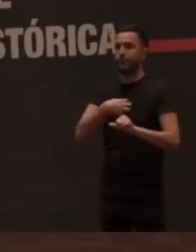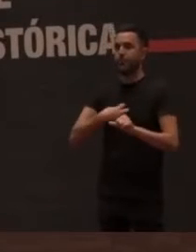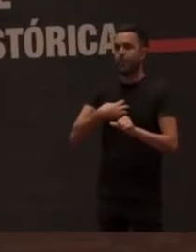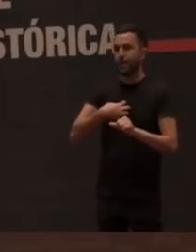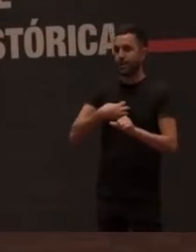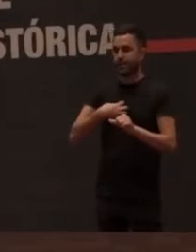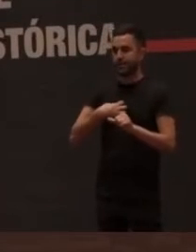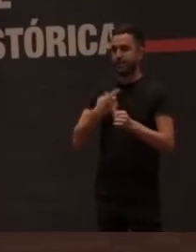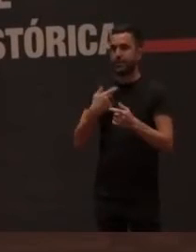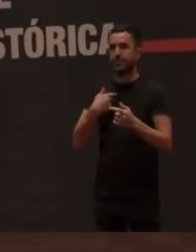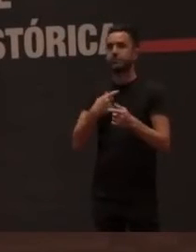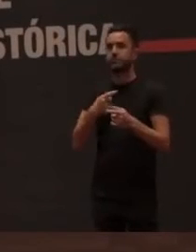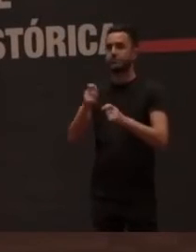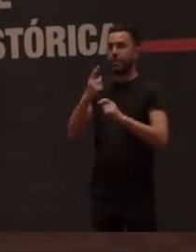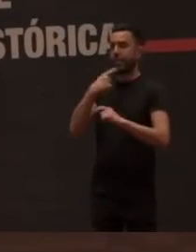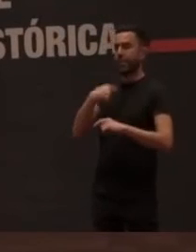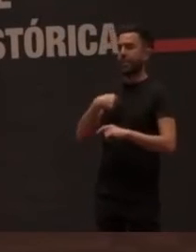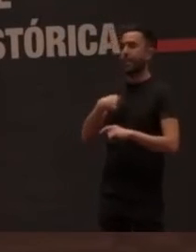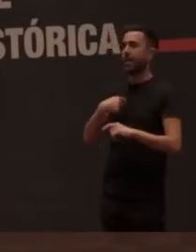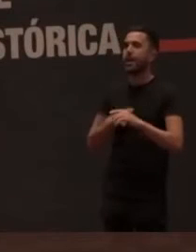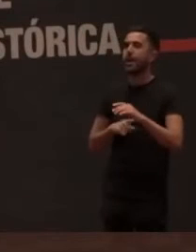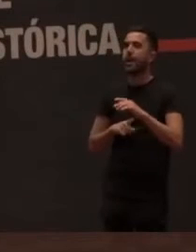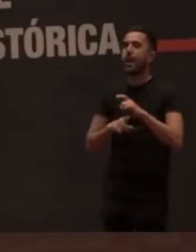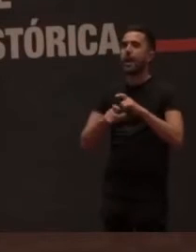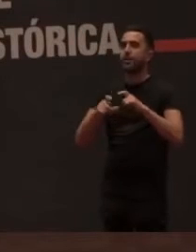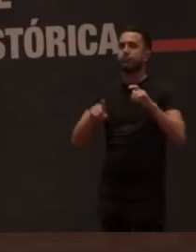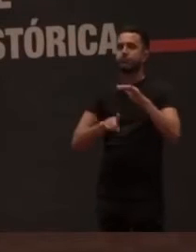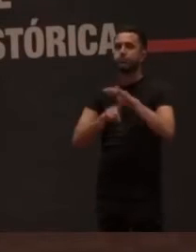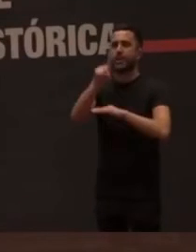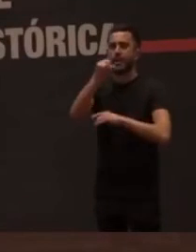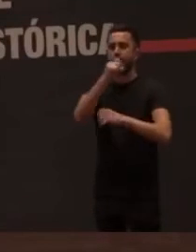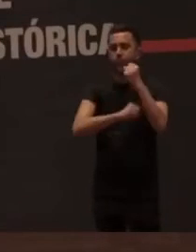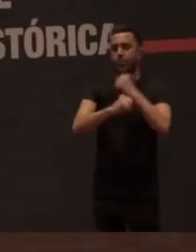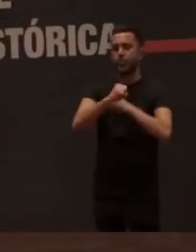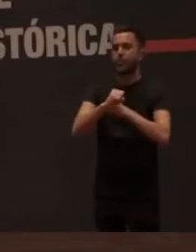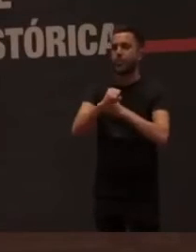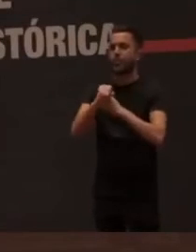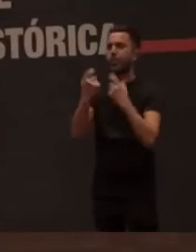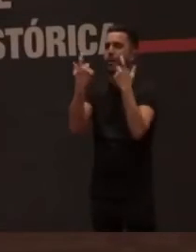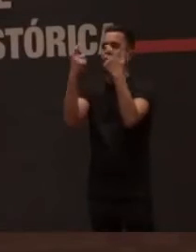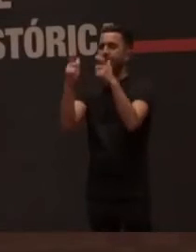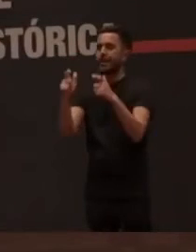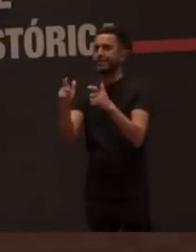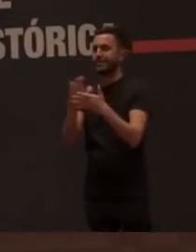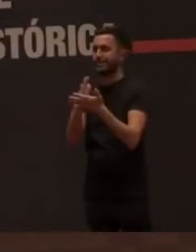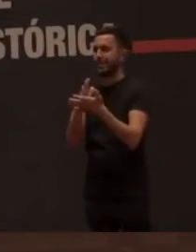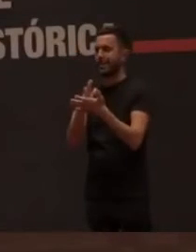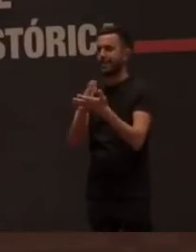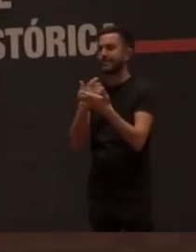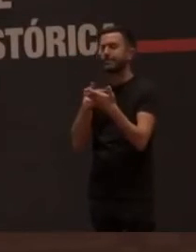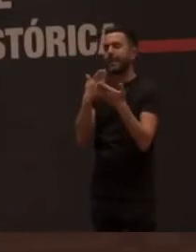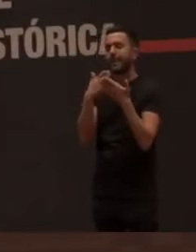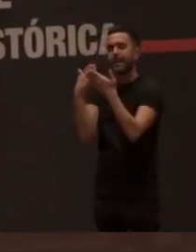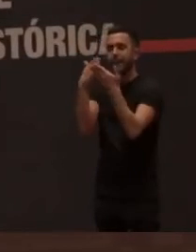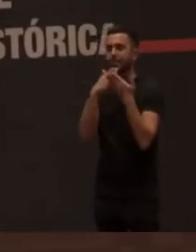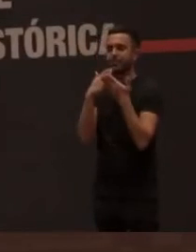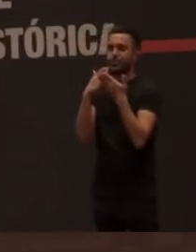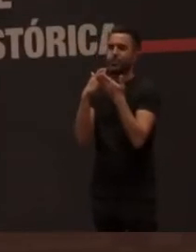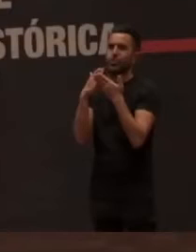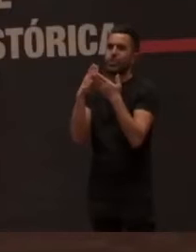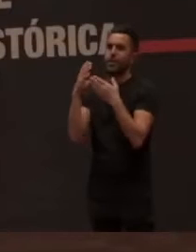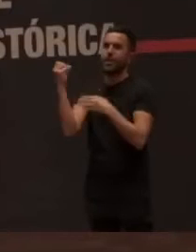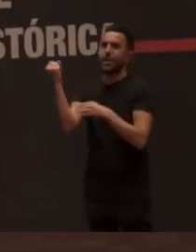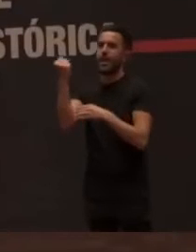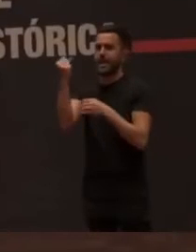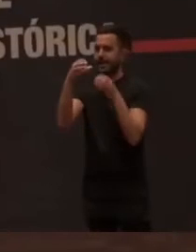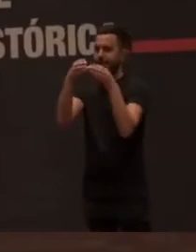el crecimiento económico y las clases medias, si los estudios de las élites nos den propensión de efectos de las